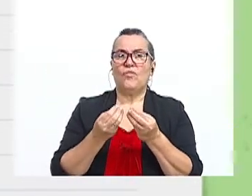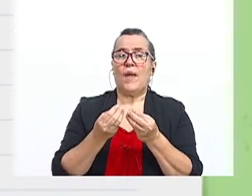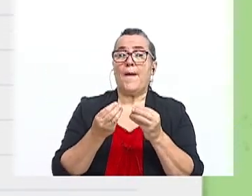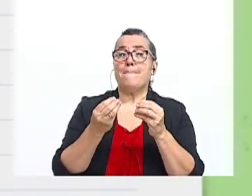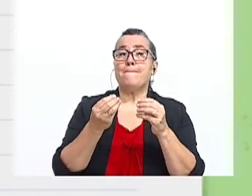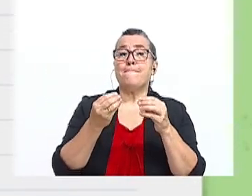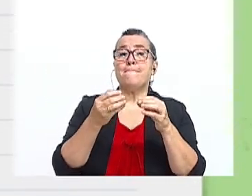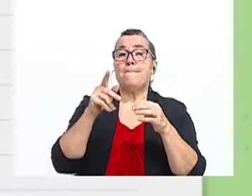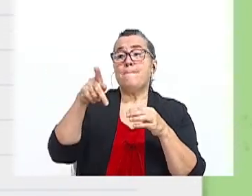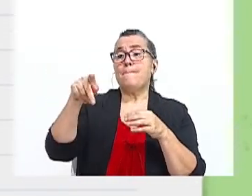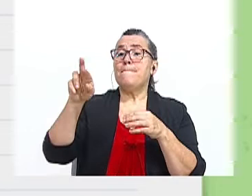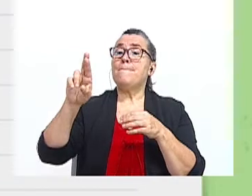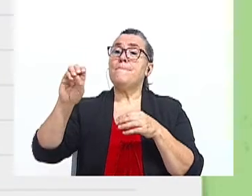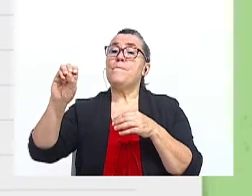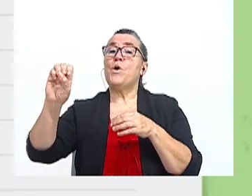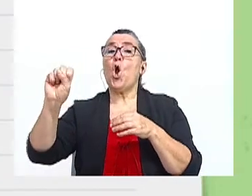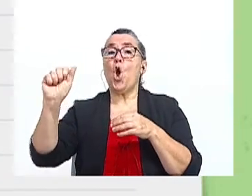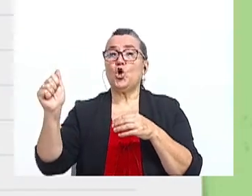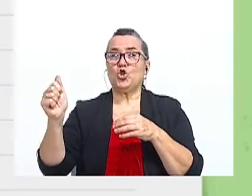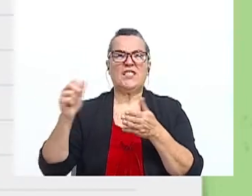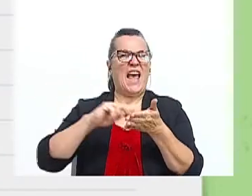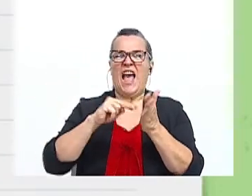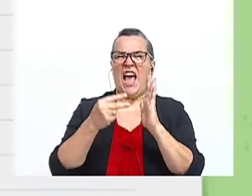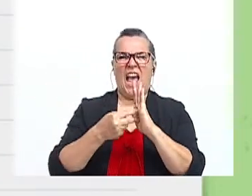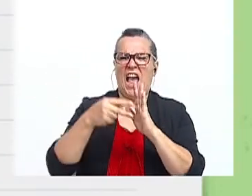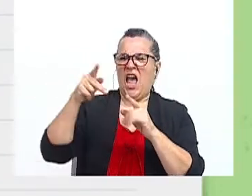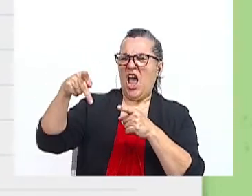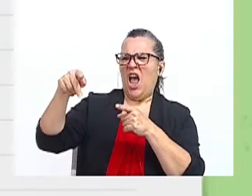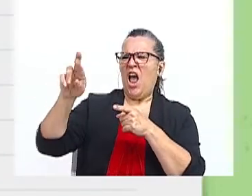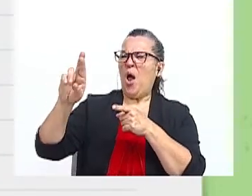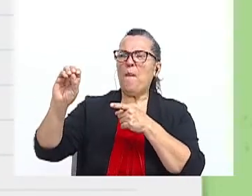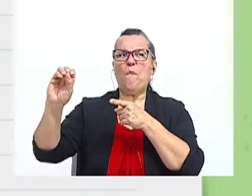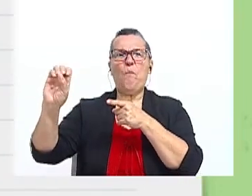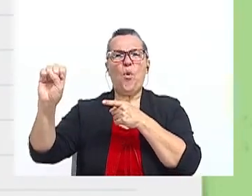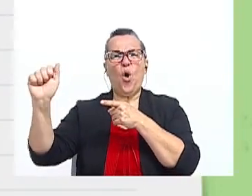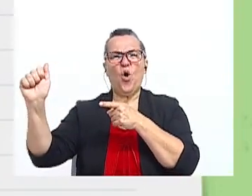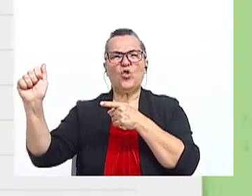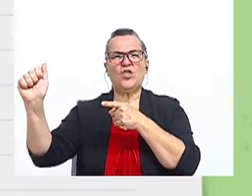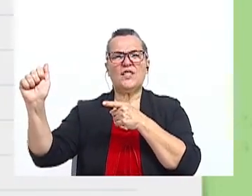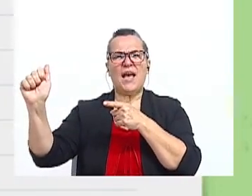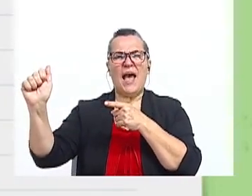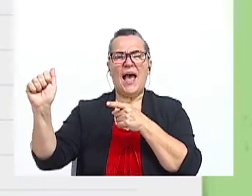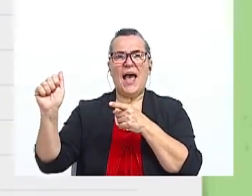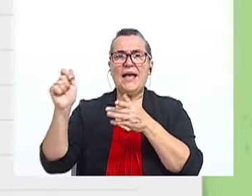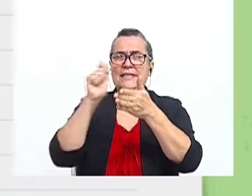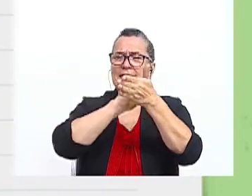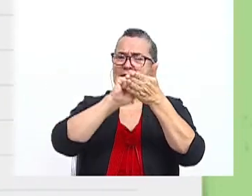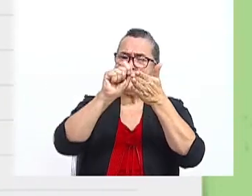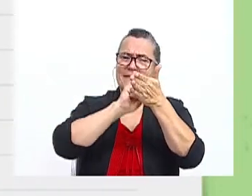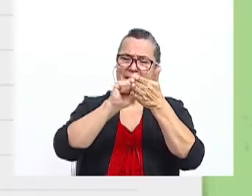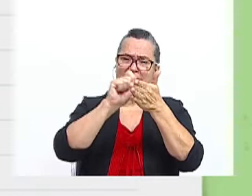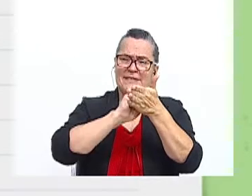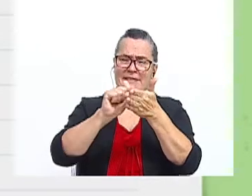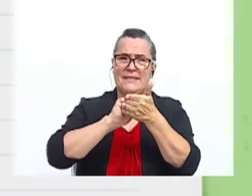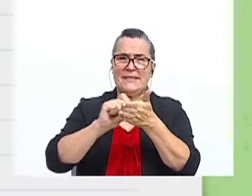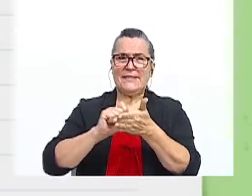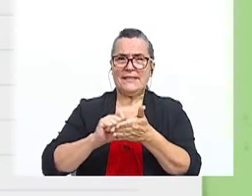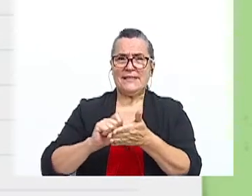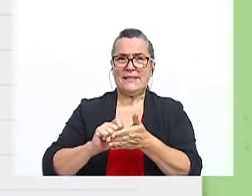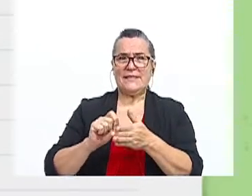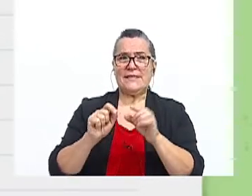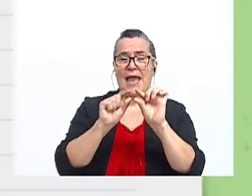en prosa. ¿Sí? ¿Qué significa eso? Que se escribe hasta que acabe el margen del